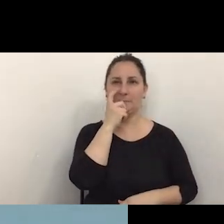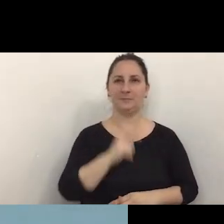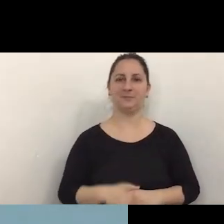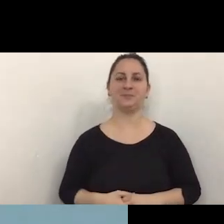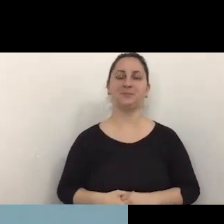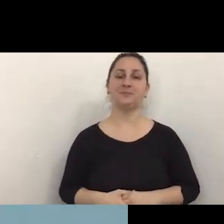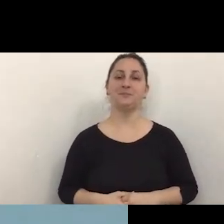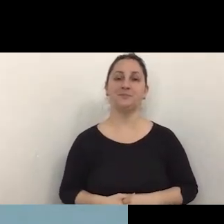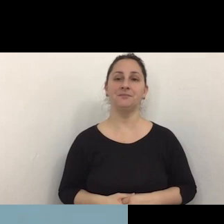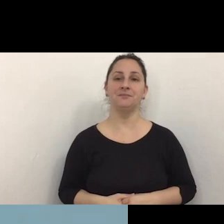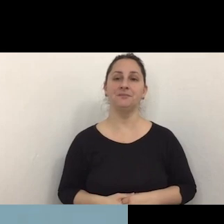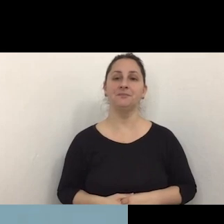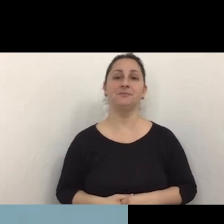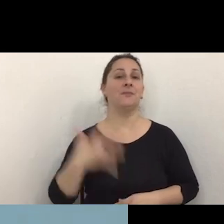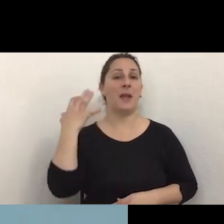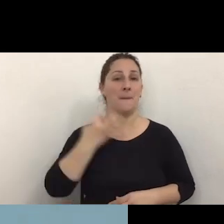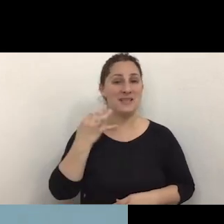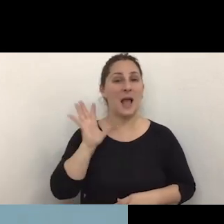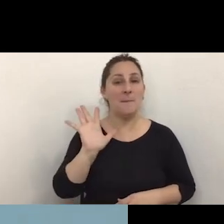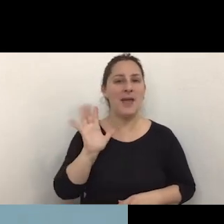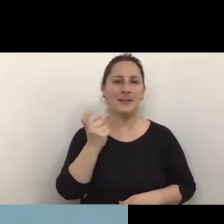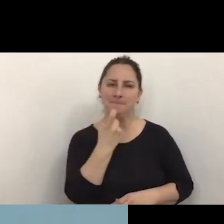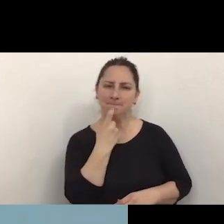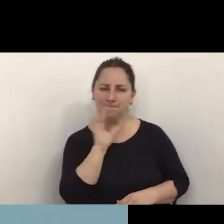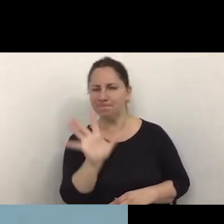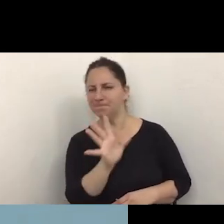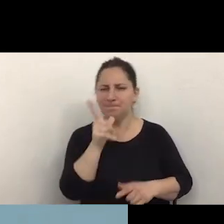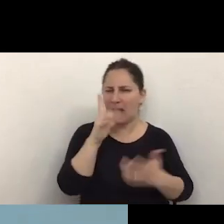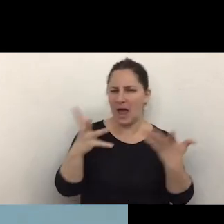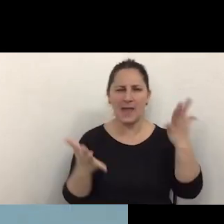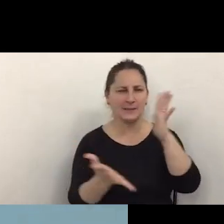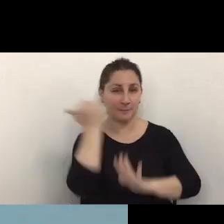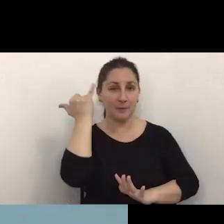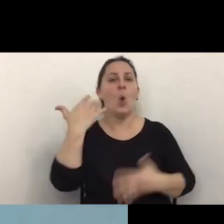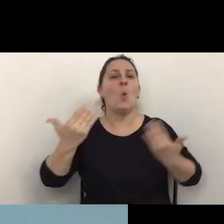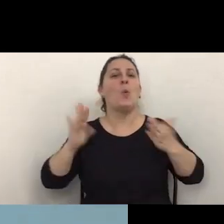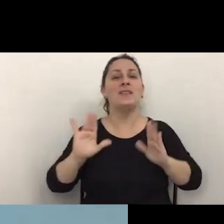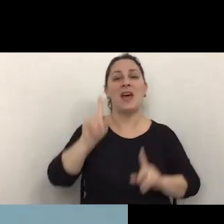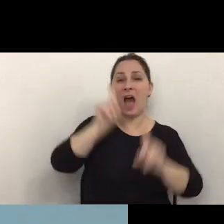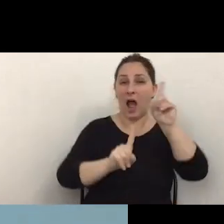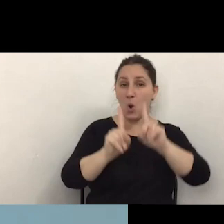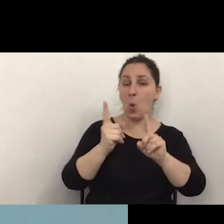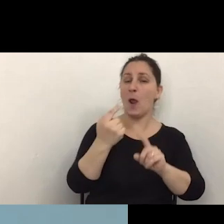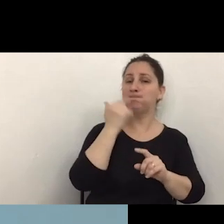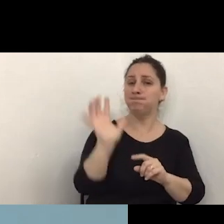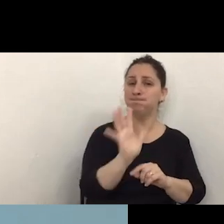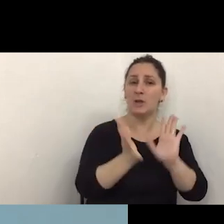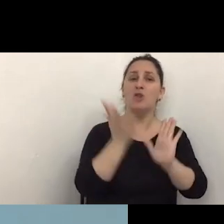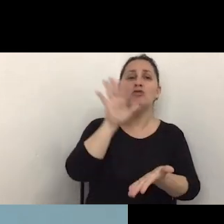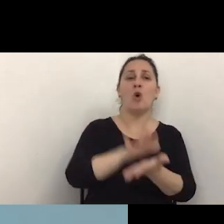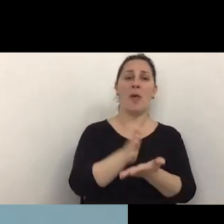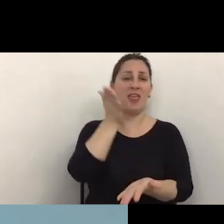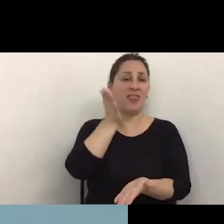Yendo específicamente a las presunciones, conocemos que hay presunciones en cuanto al derecho sustantivo, es